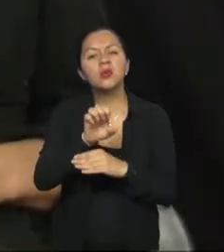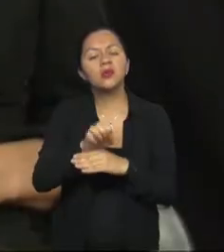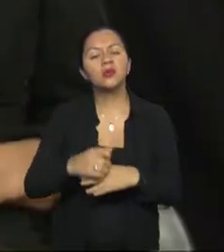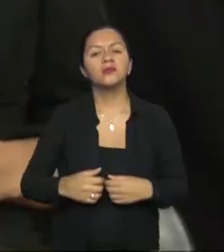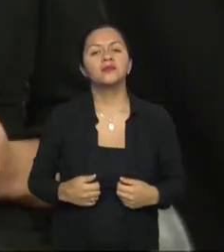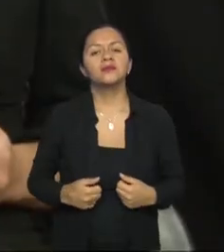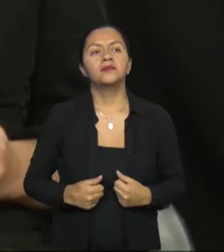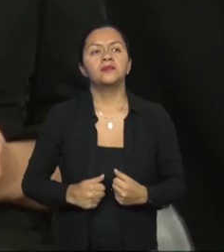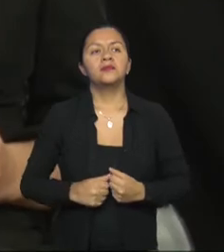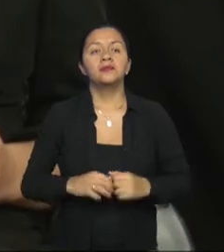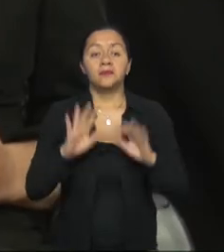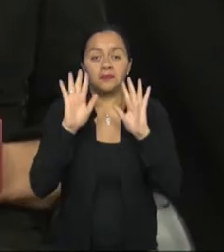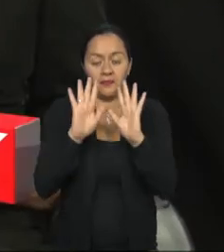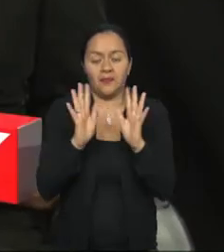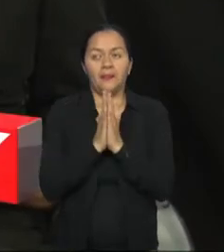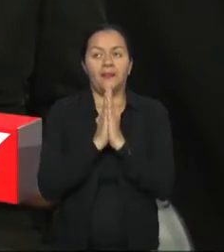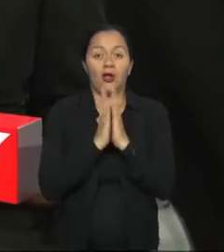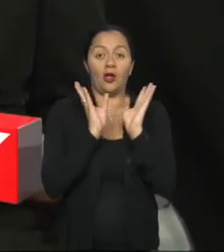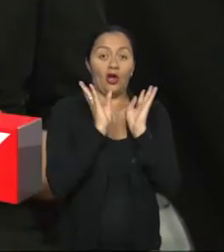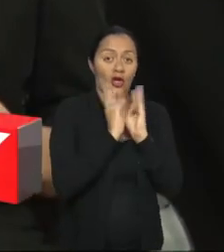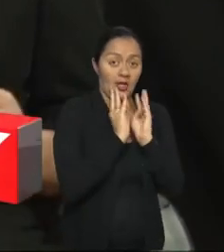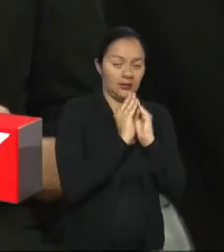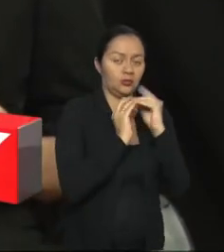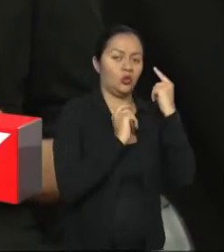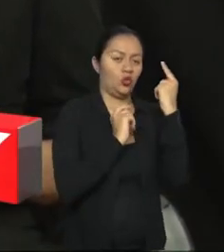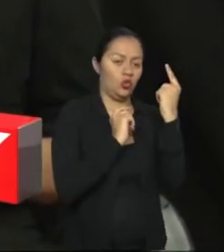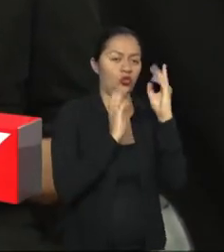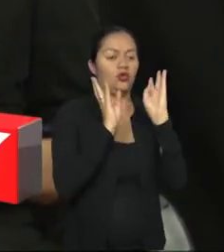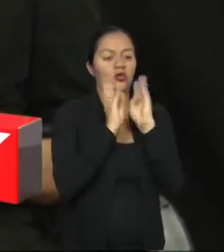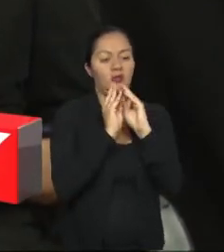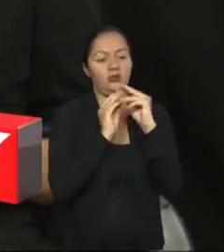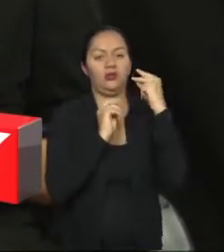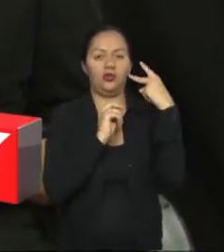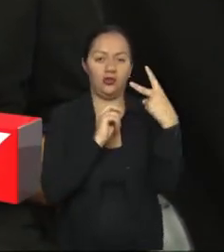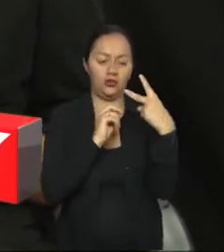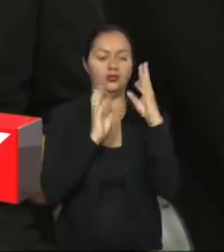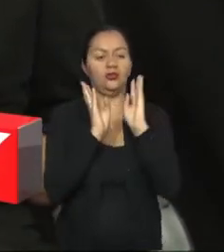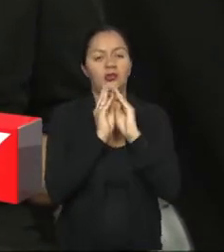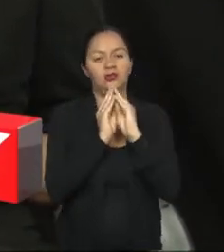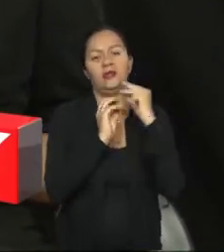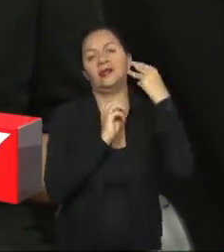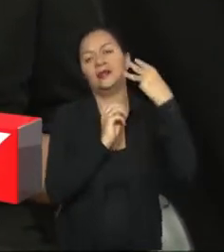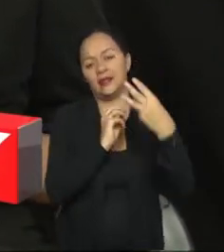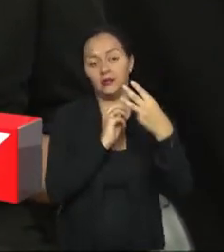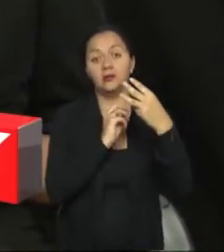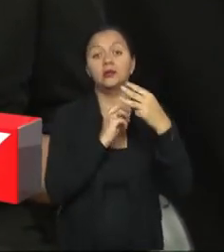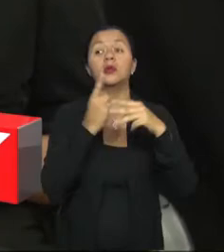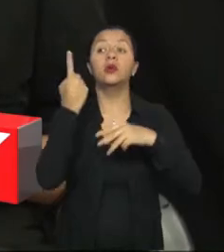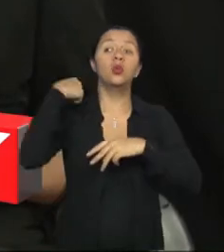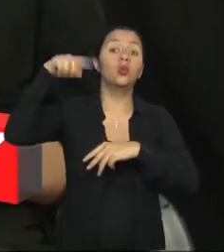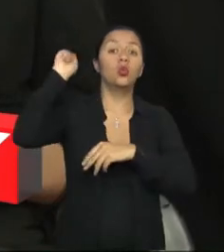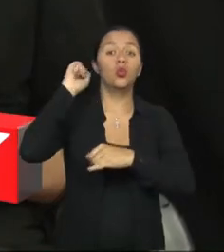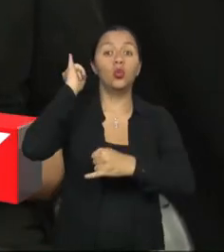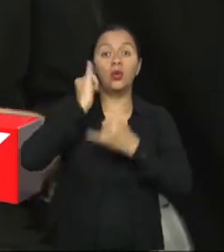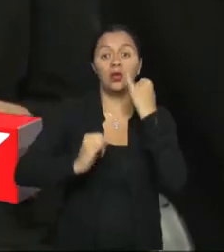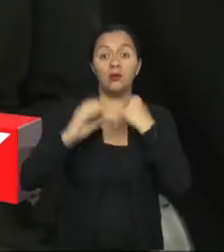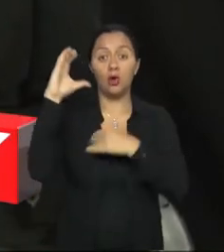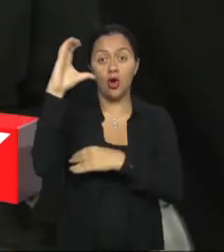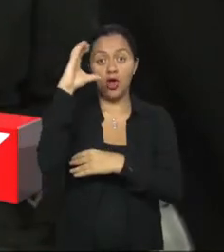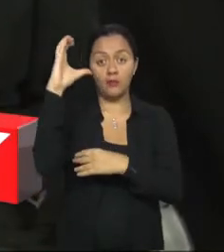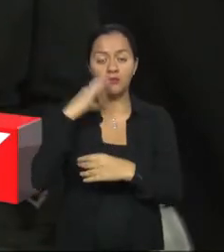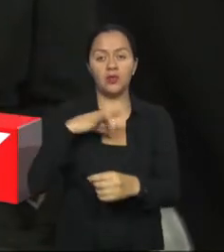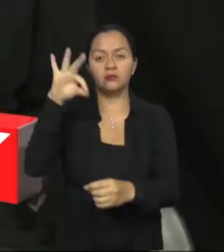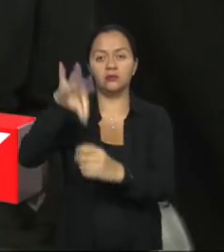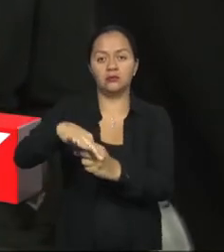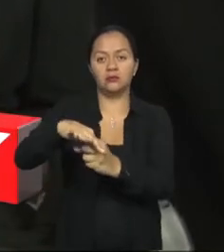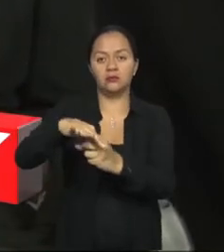Bueno, en cada uno de los congresos siempre se elige la siguiente sede. Pues en el último congreso en Colombia estuvieron representantes